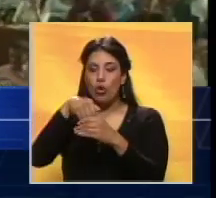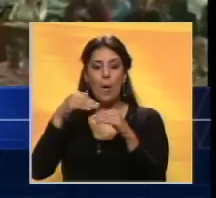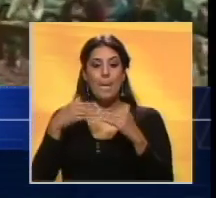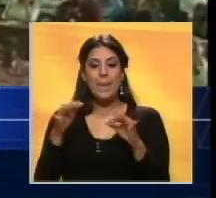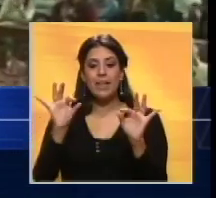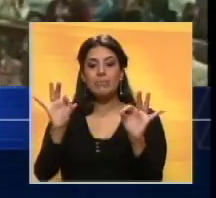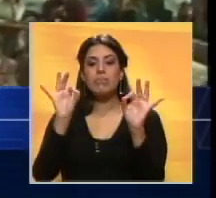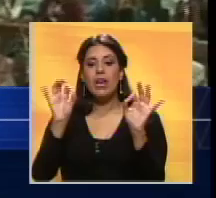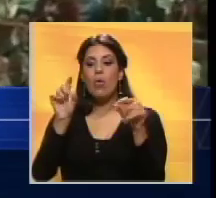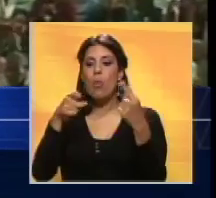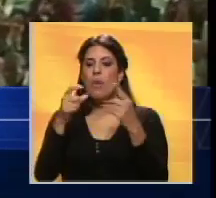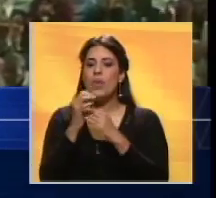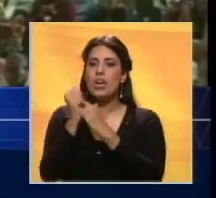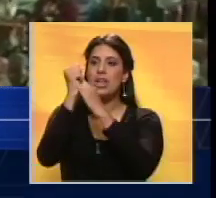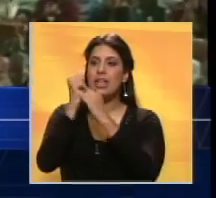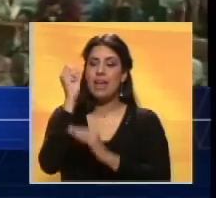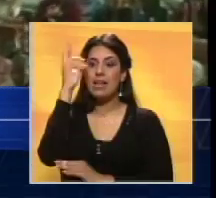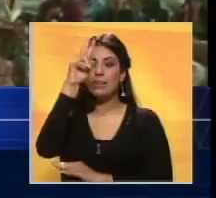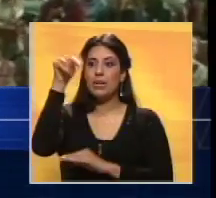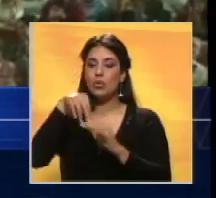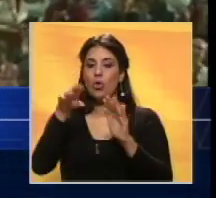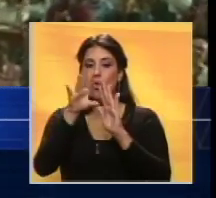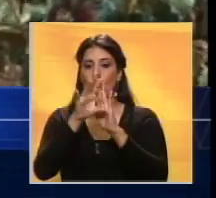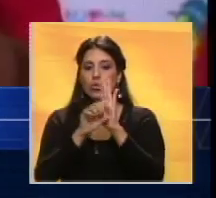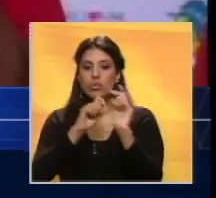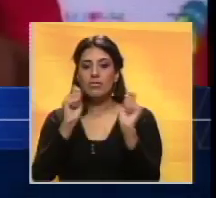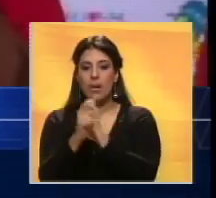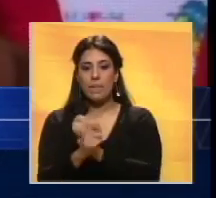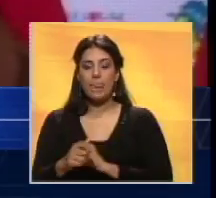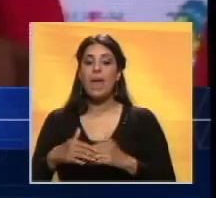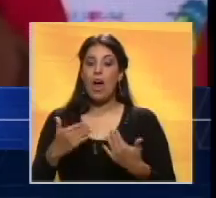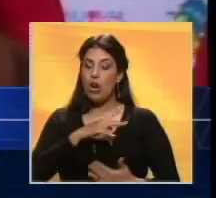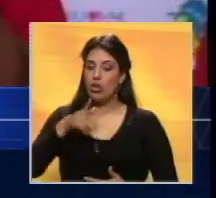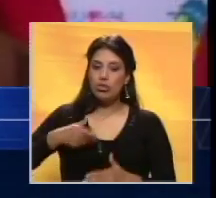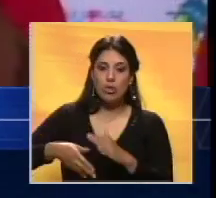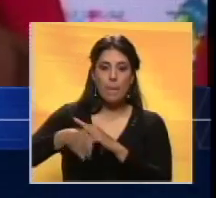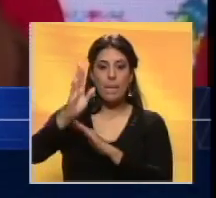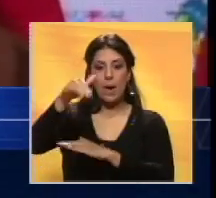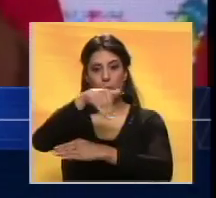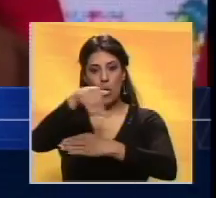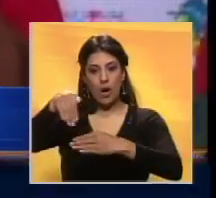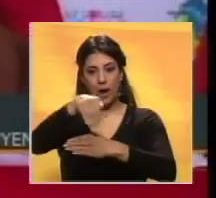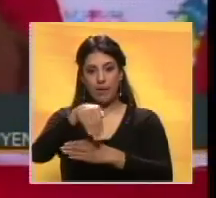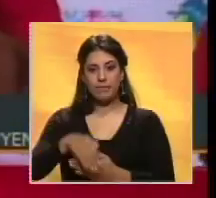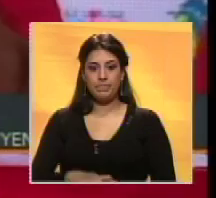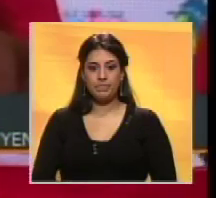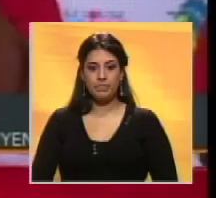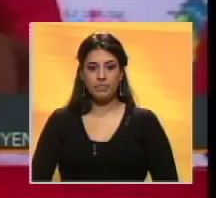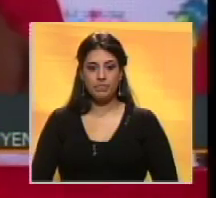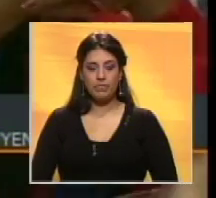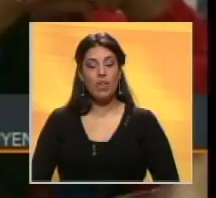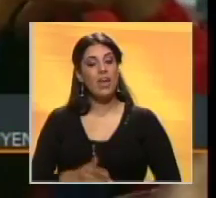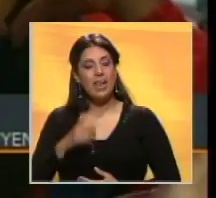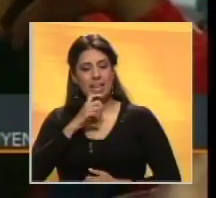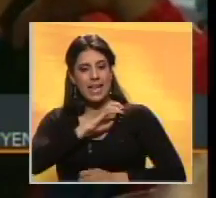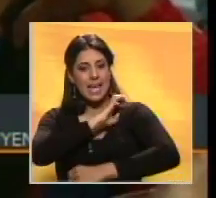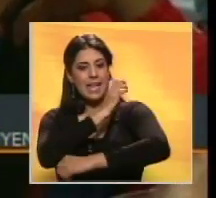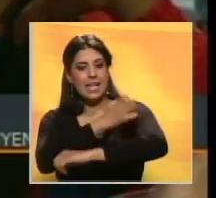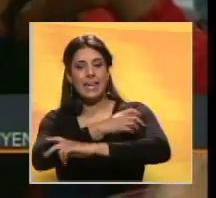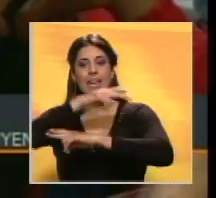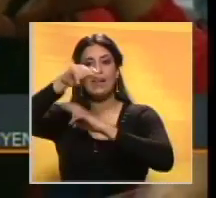para elegir el liderazgo de la Asamblea Nacional Constituyente. Vamos a la calle, pues, con